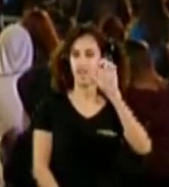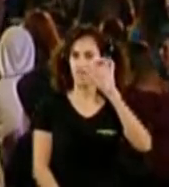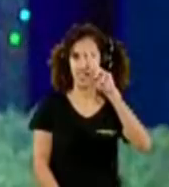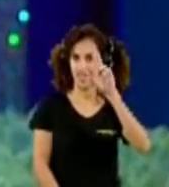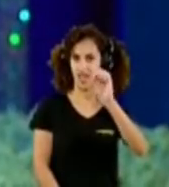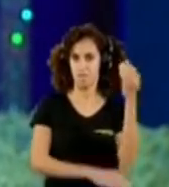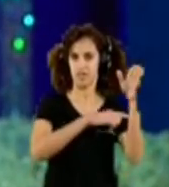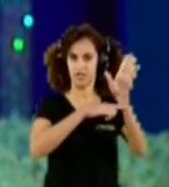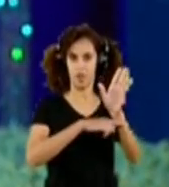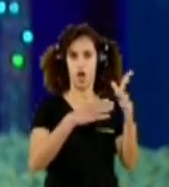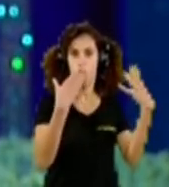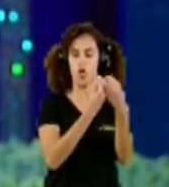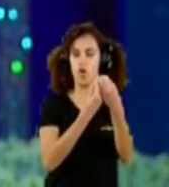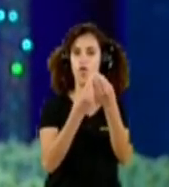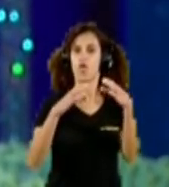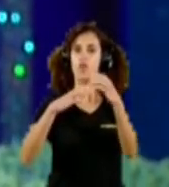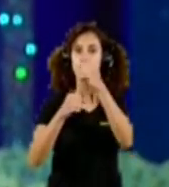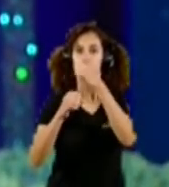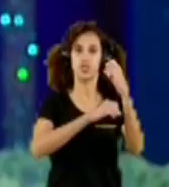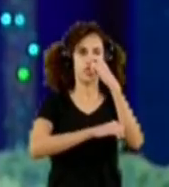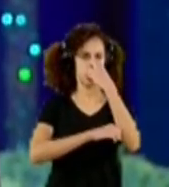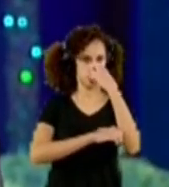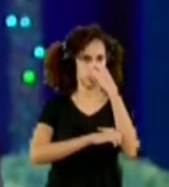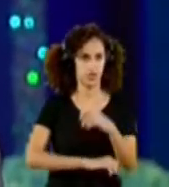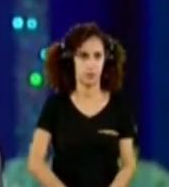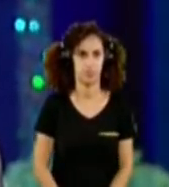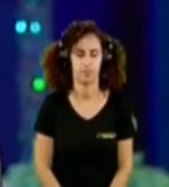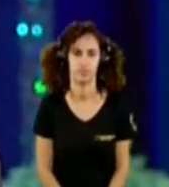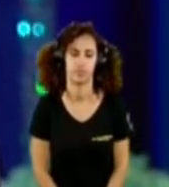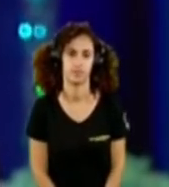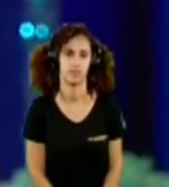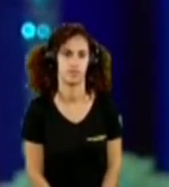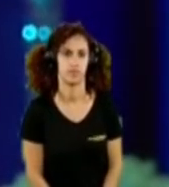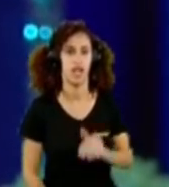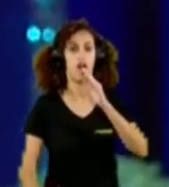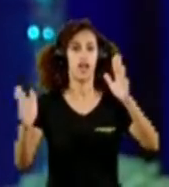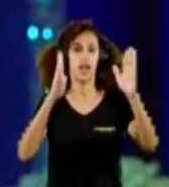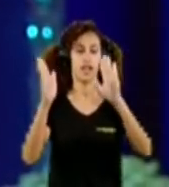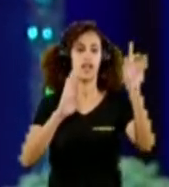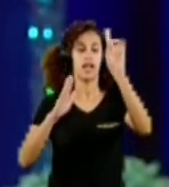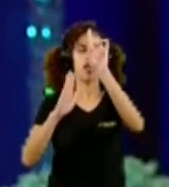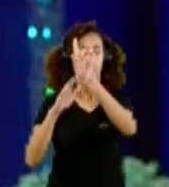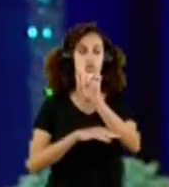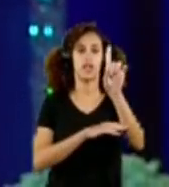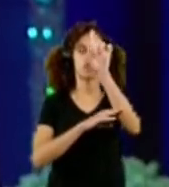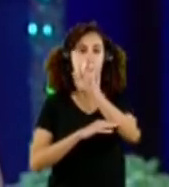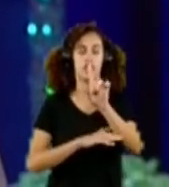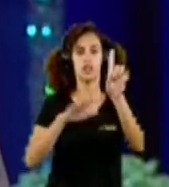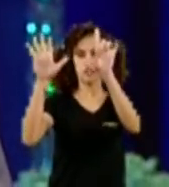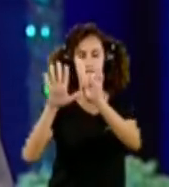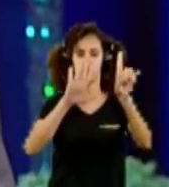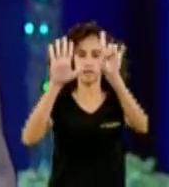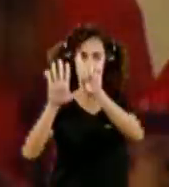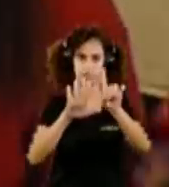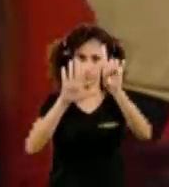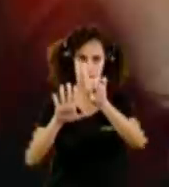Nosotros vamos a recibir a la sexta murga de la noche.